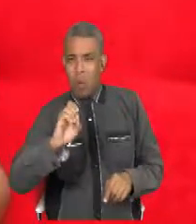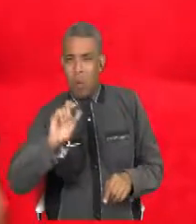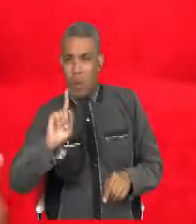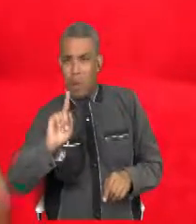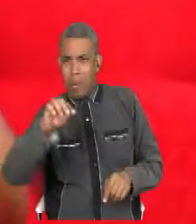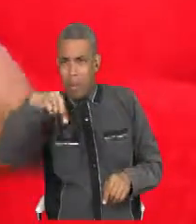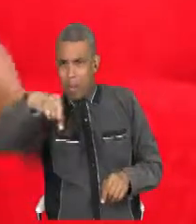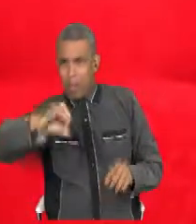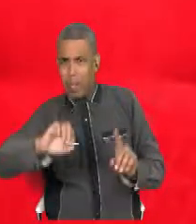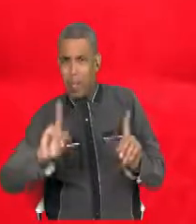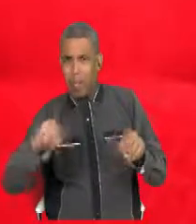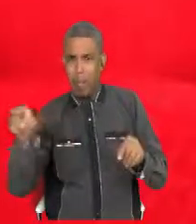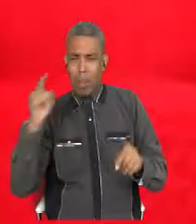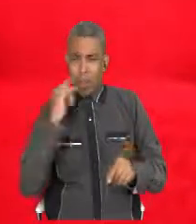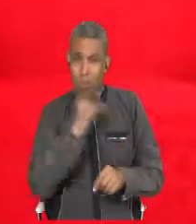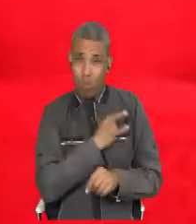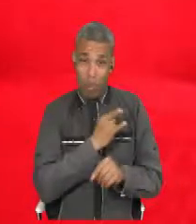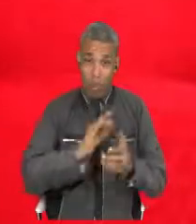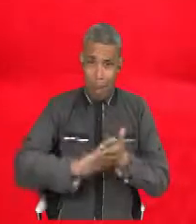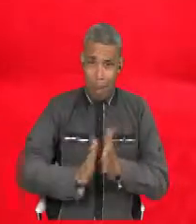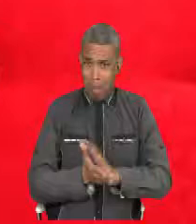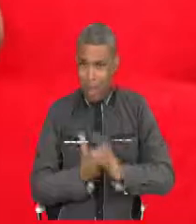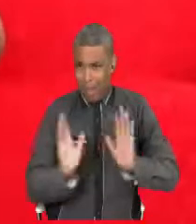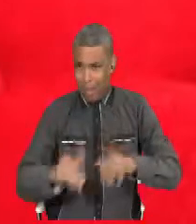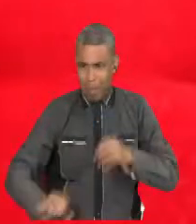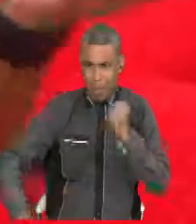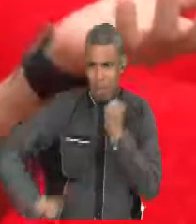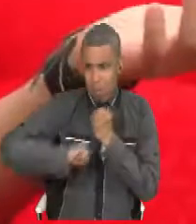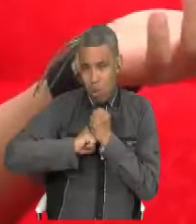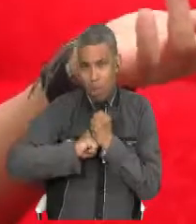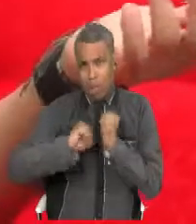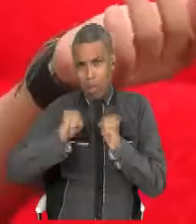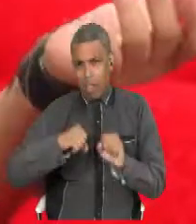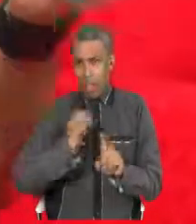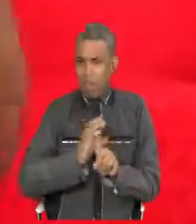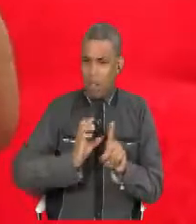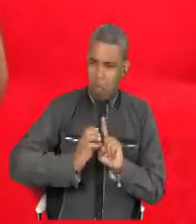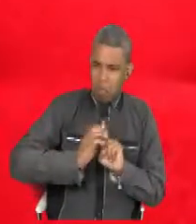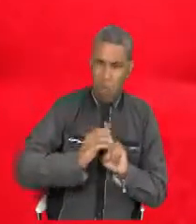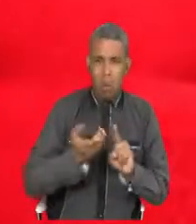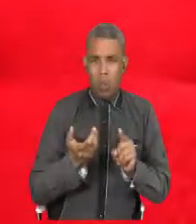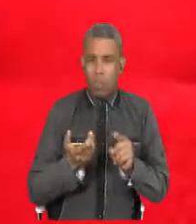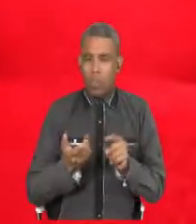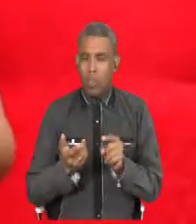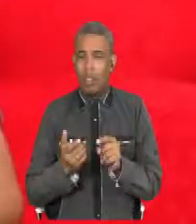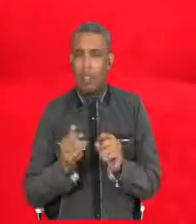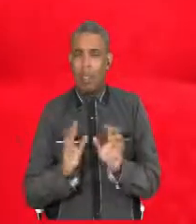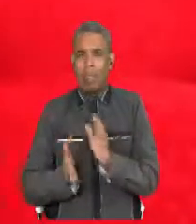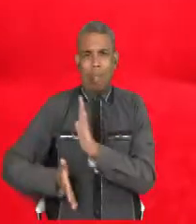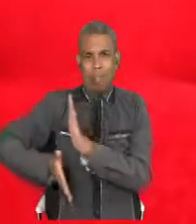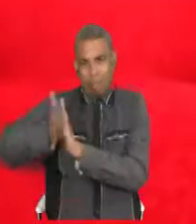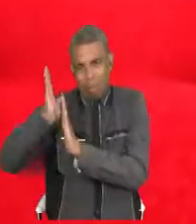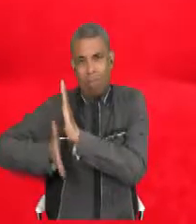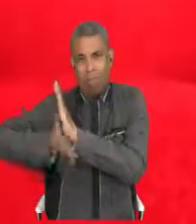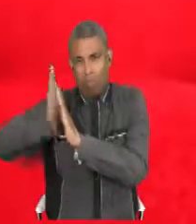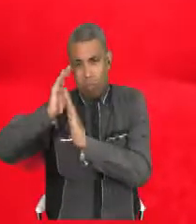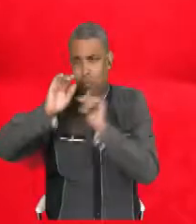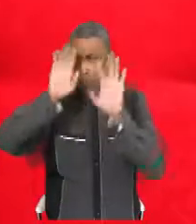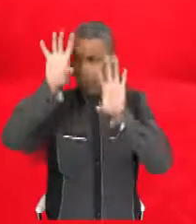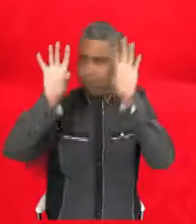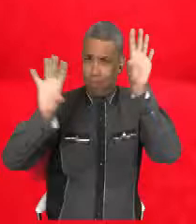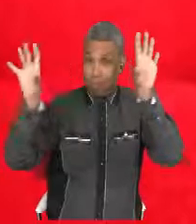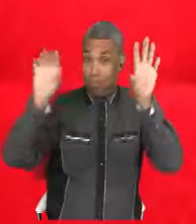era tallerista, mejor dicho, hicimos muchas cosas de folclore, fuimos para afuera, hicimos cosas importantes también acá en la